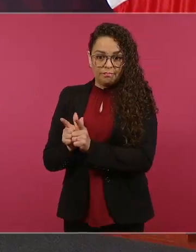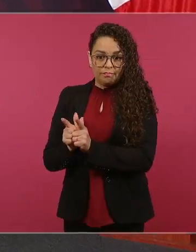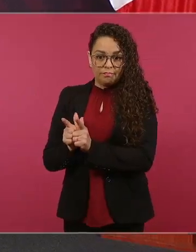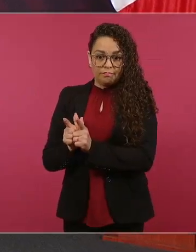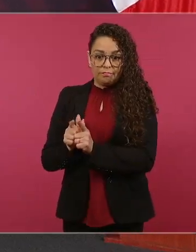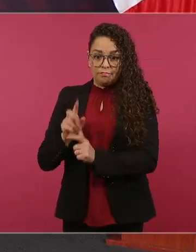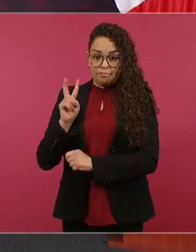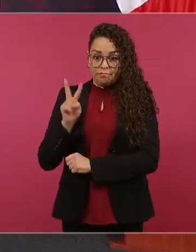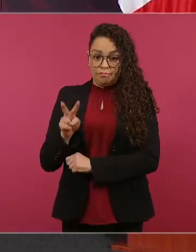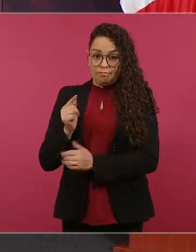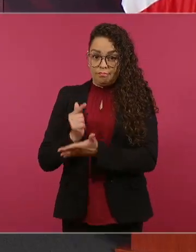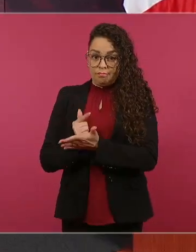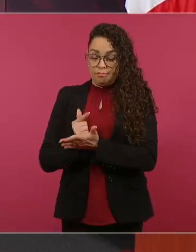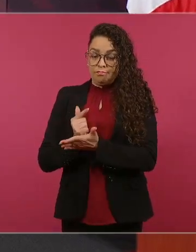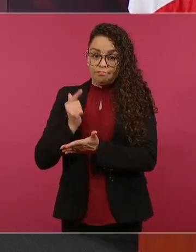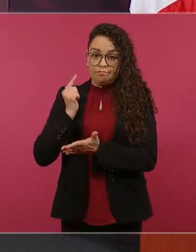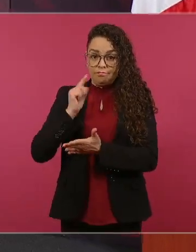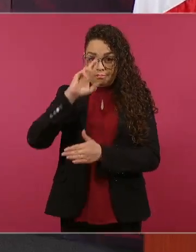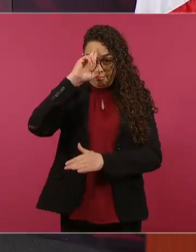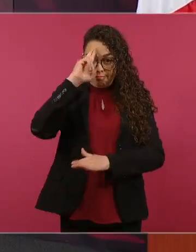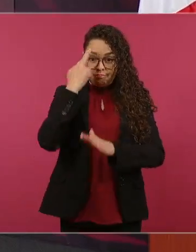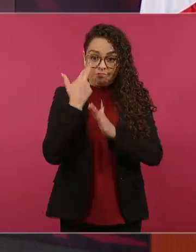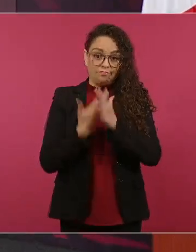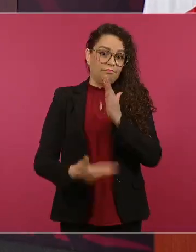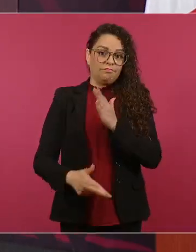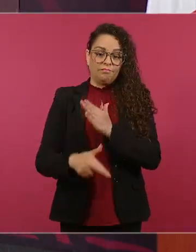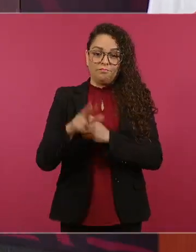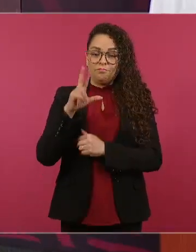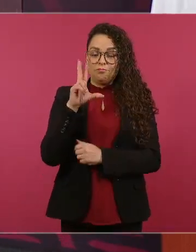irrespetuosos de las soberanías